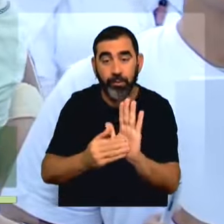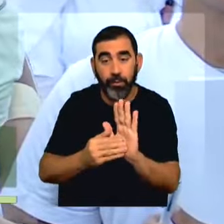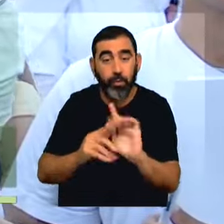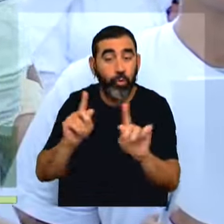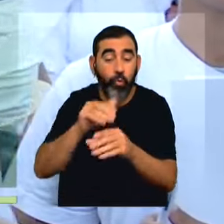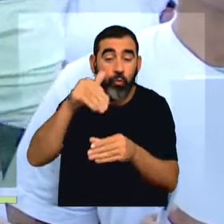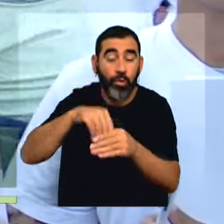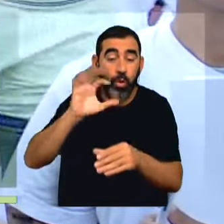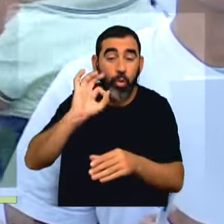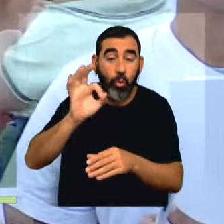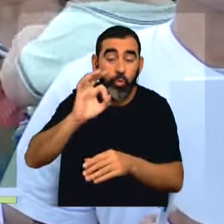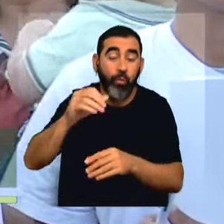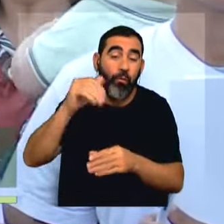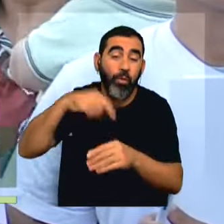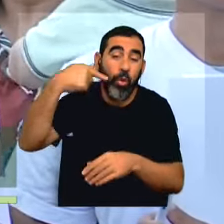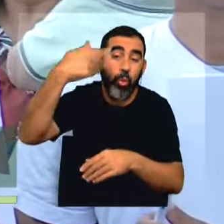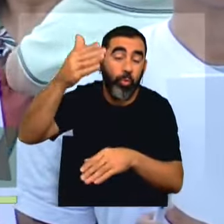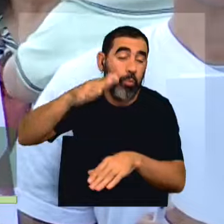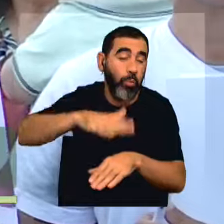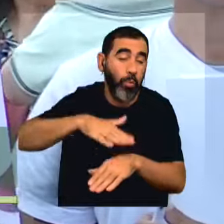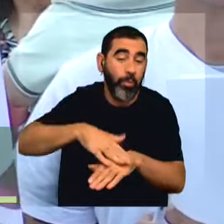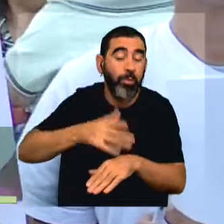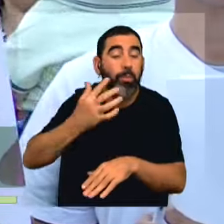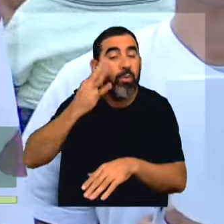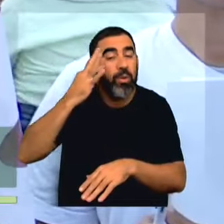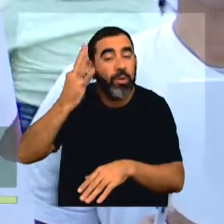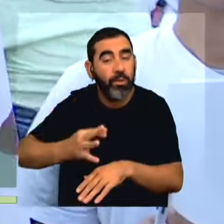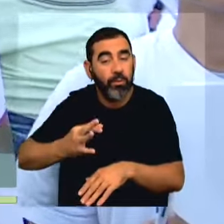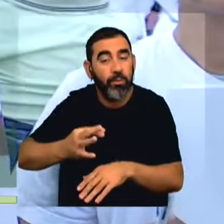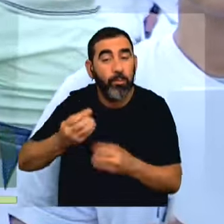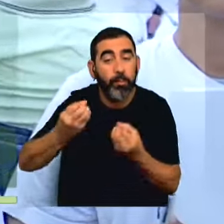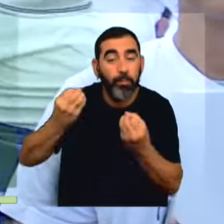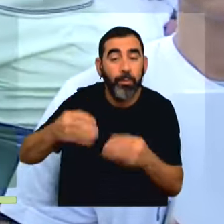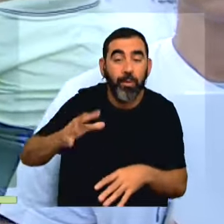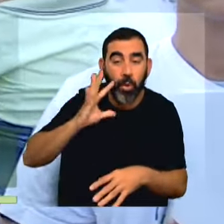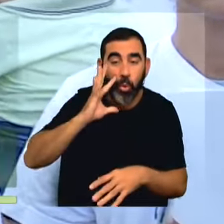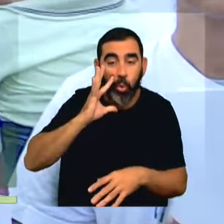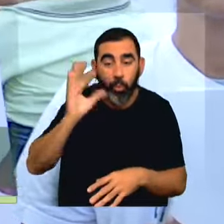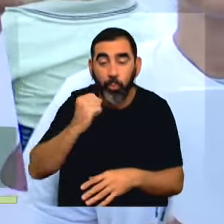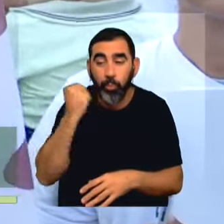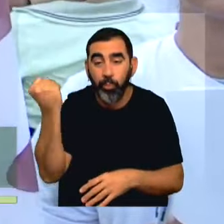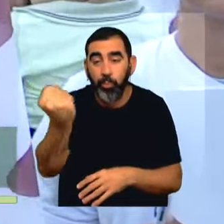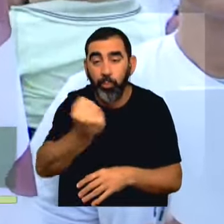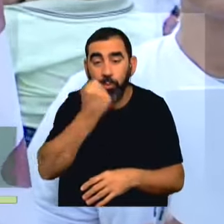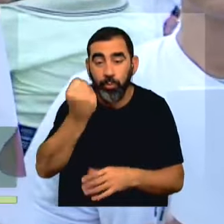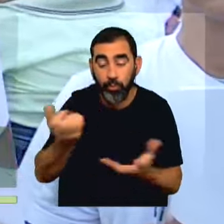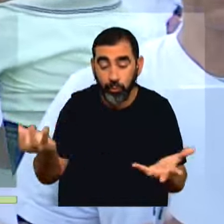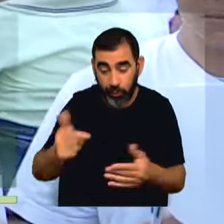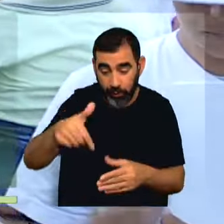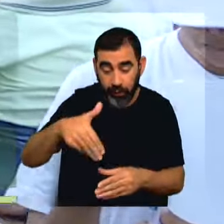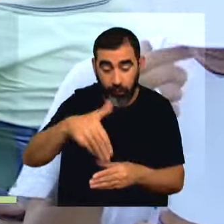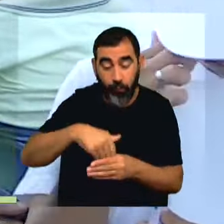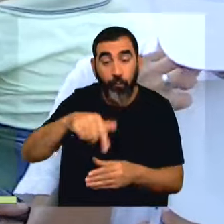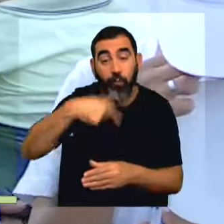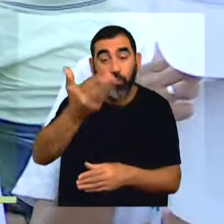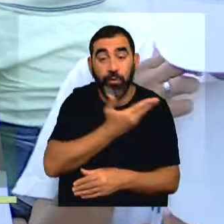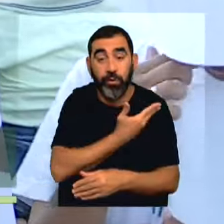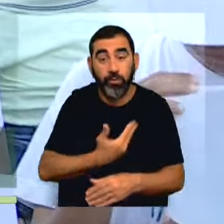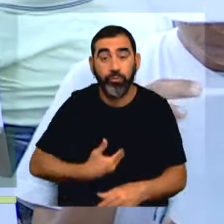octubre de este año se votará en otro momento pero creemos que es parar una oportunidad de oro en esta elección que viene de